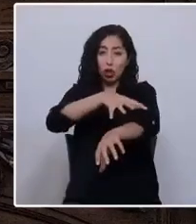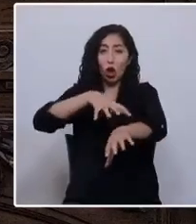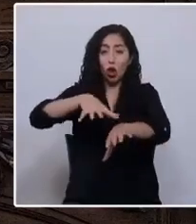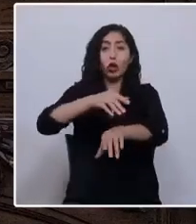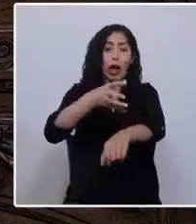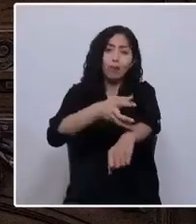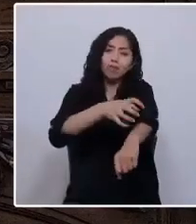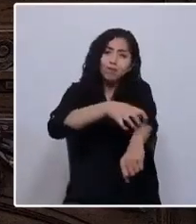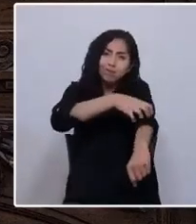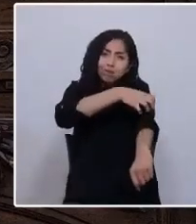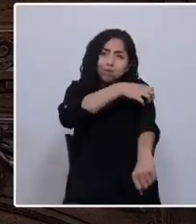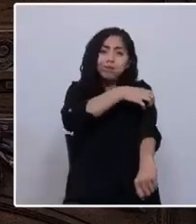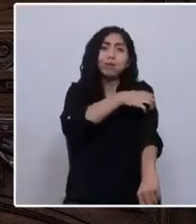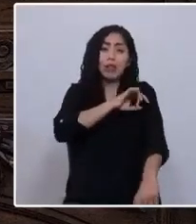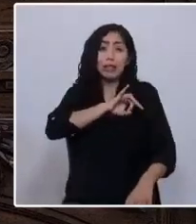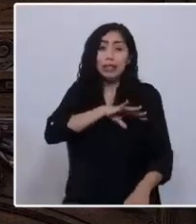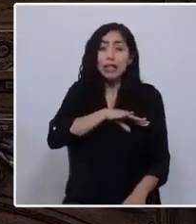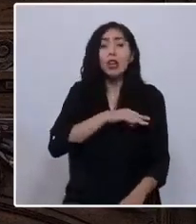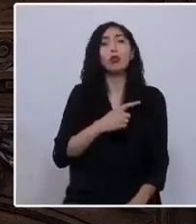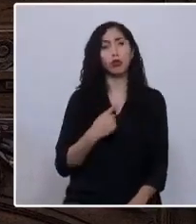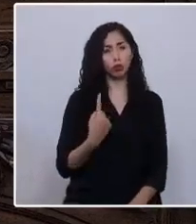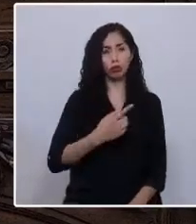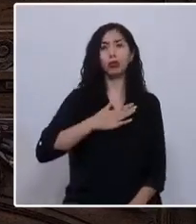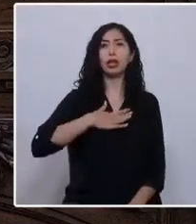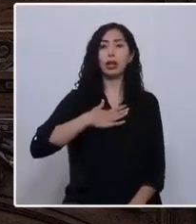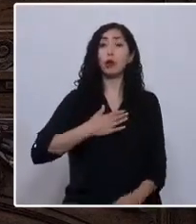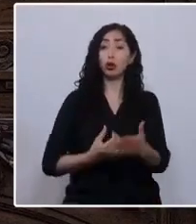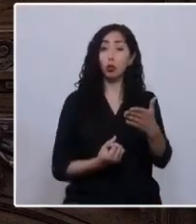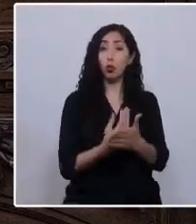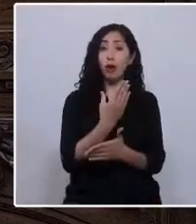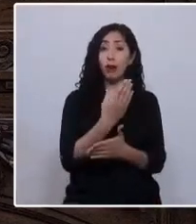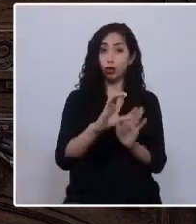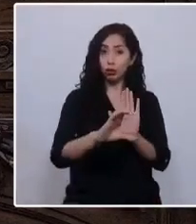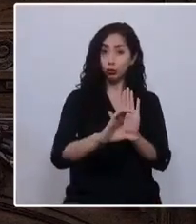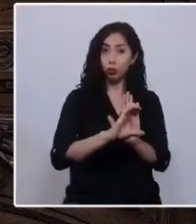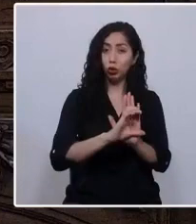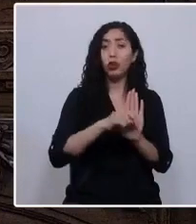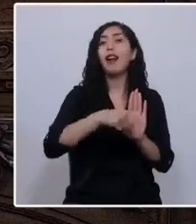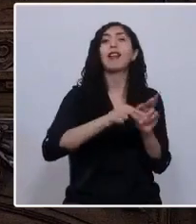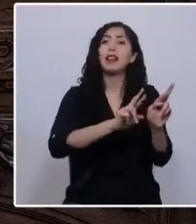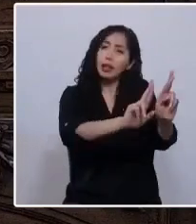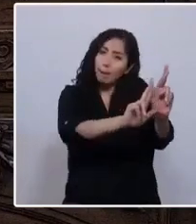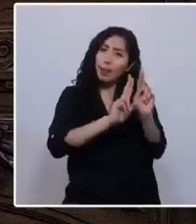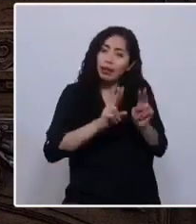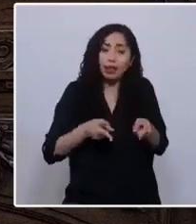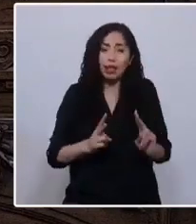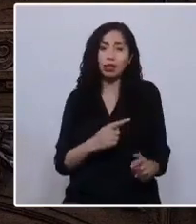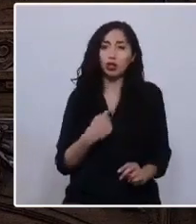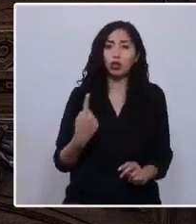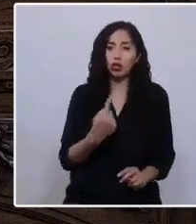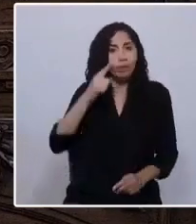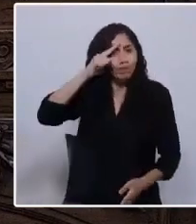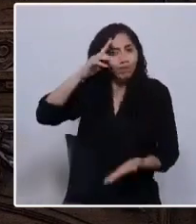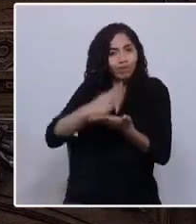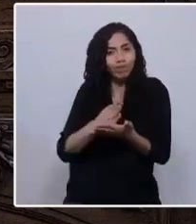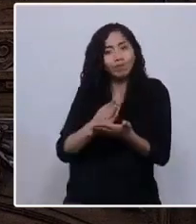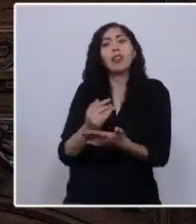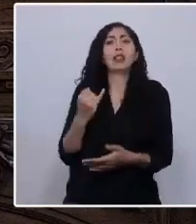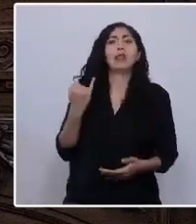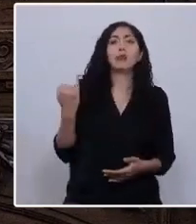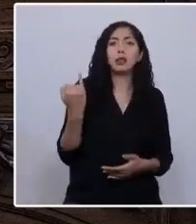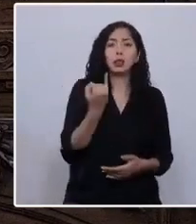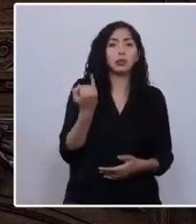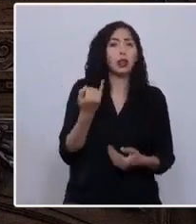de este país queremos que esta nueva constitución que nos respete nuestro derecho autogobernarnos y libre de terminar